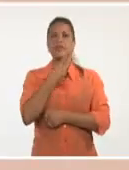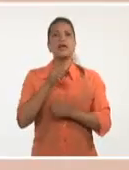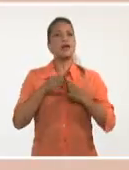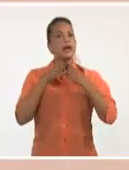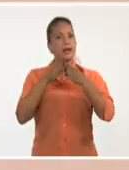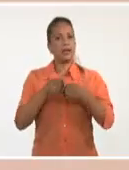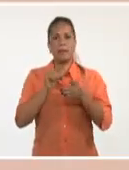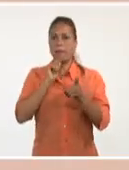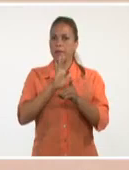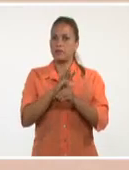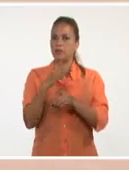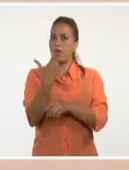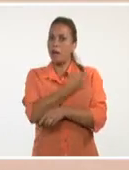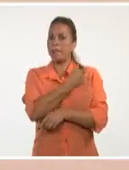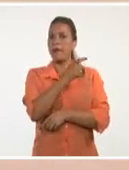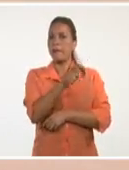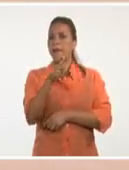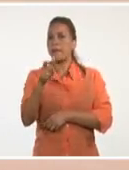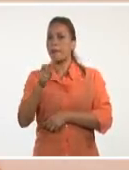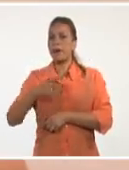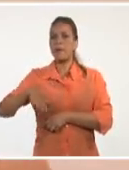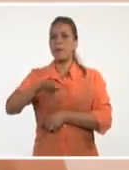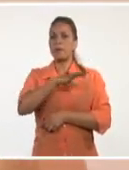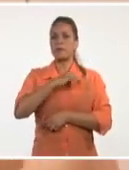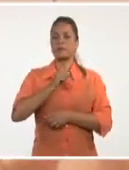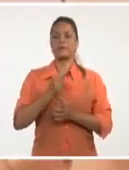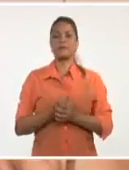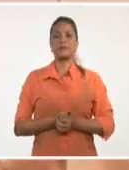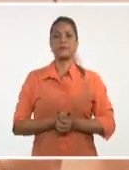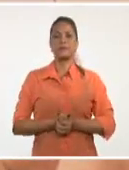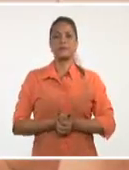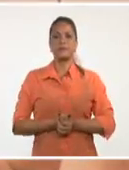a la inmunización. Katiuska León, Sistema Informativo de la Televisión Cubana.